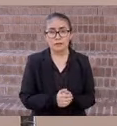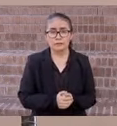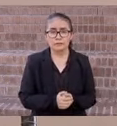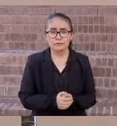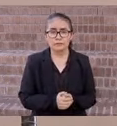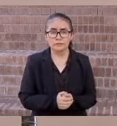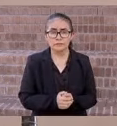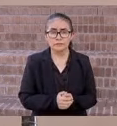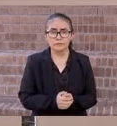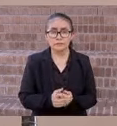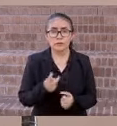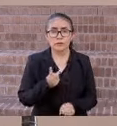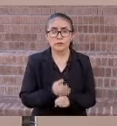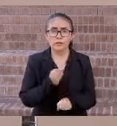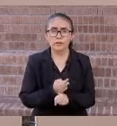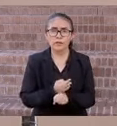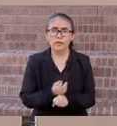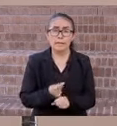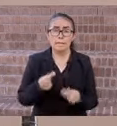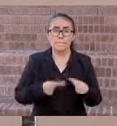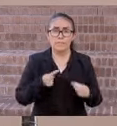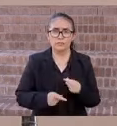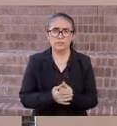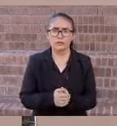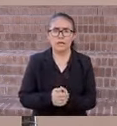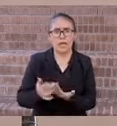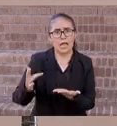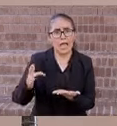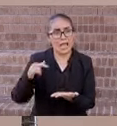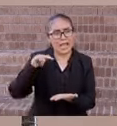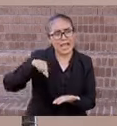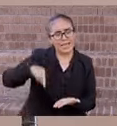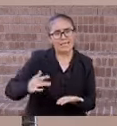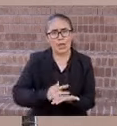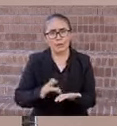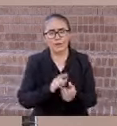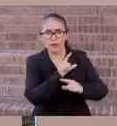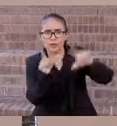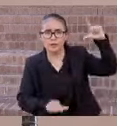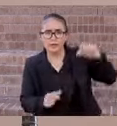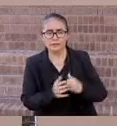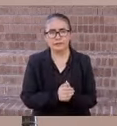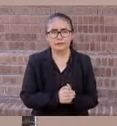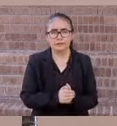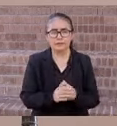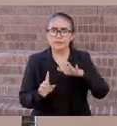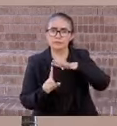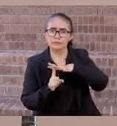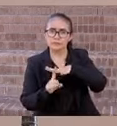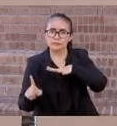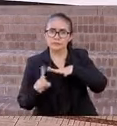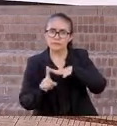los que más ayudan a méxico nuestros paisanos migrantes